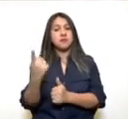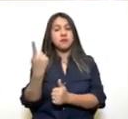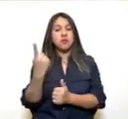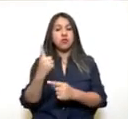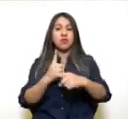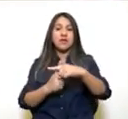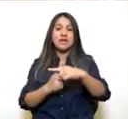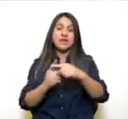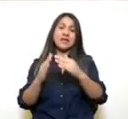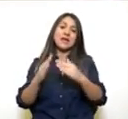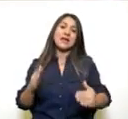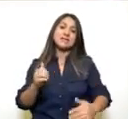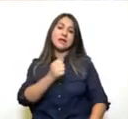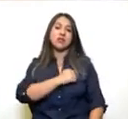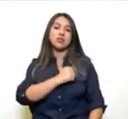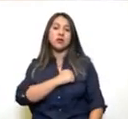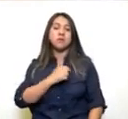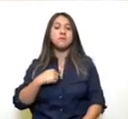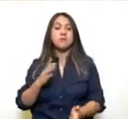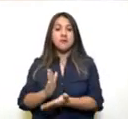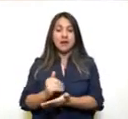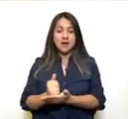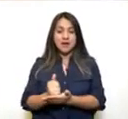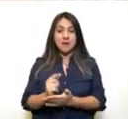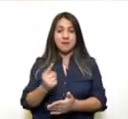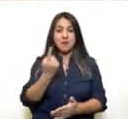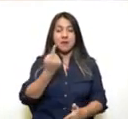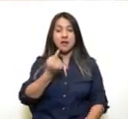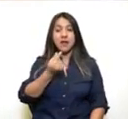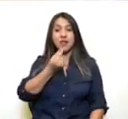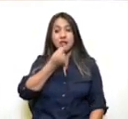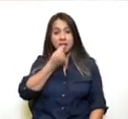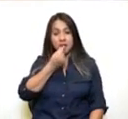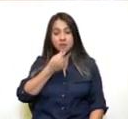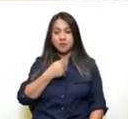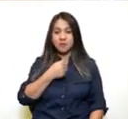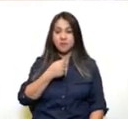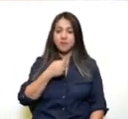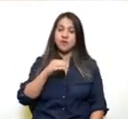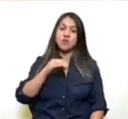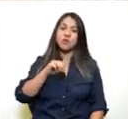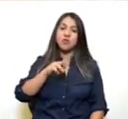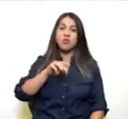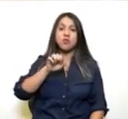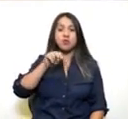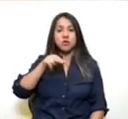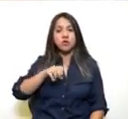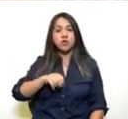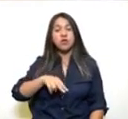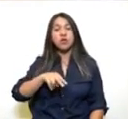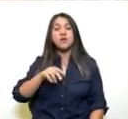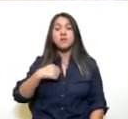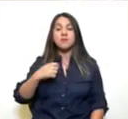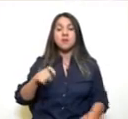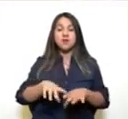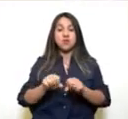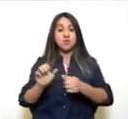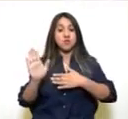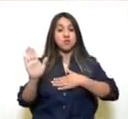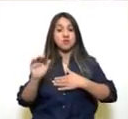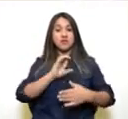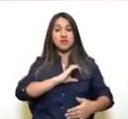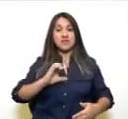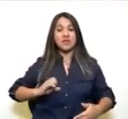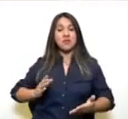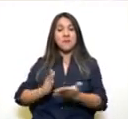iglesia católica a prepararme para la primera comunión mi compromiso social cristiano nace desde